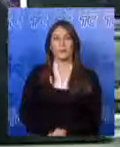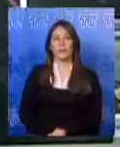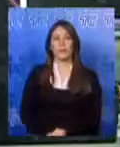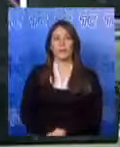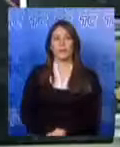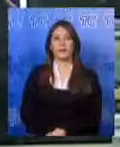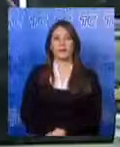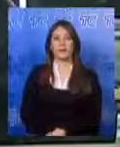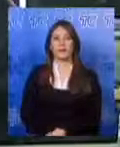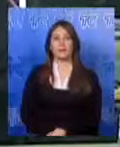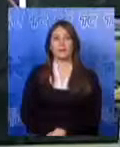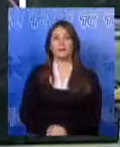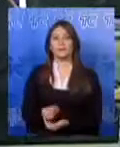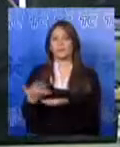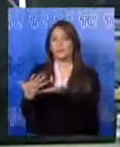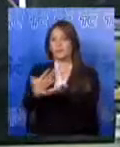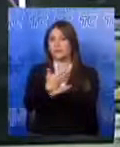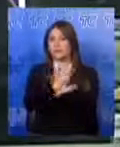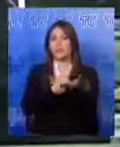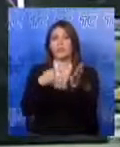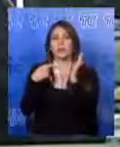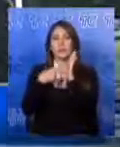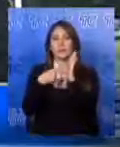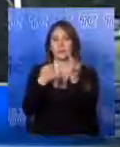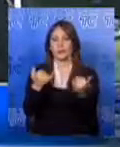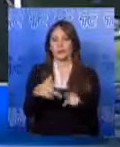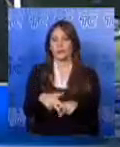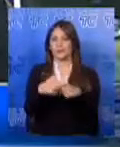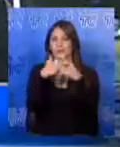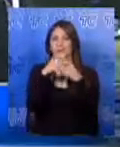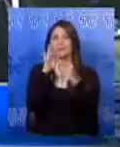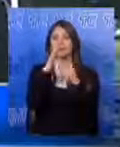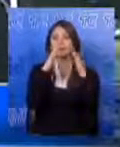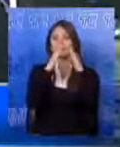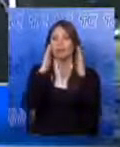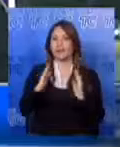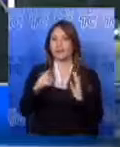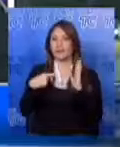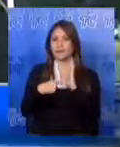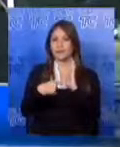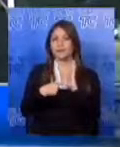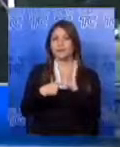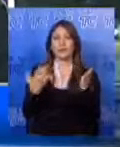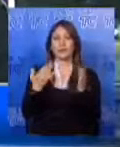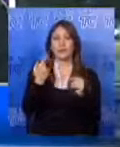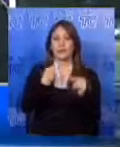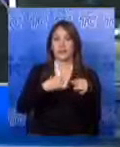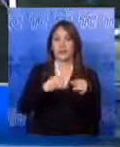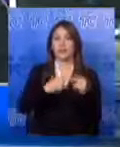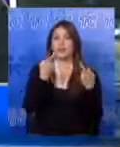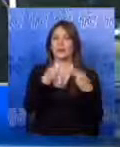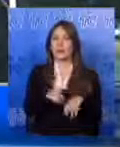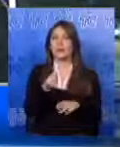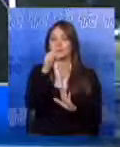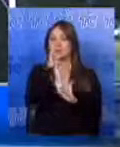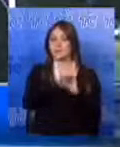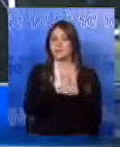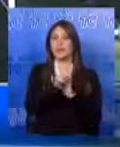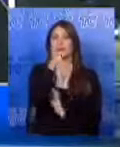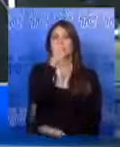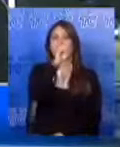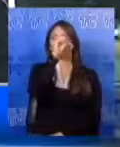amigos la recaudación del impuesto predial empezó hoy en los municipios del país en quito el cabildo mantendrá el descuento del 10 por